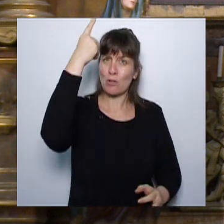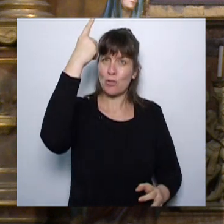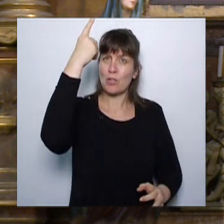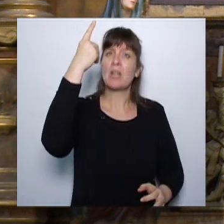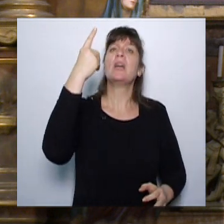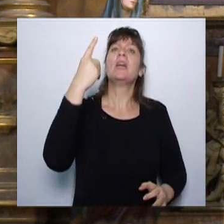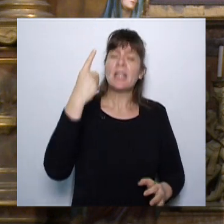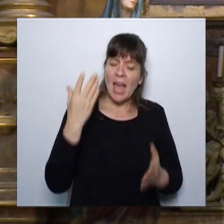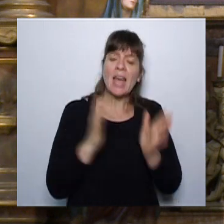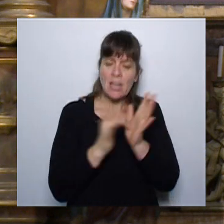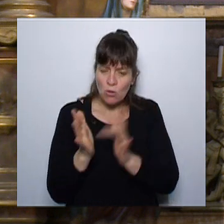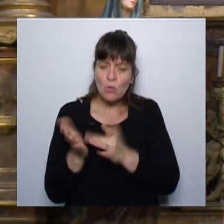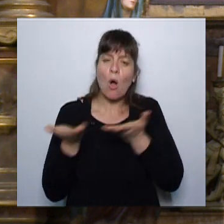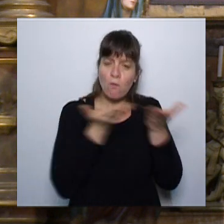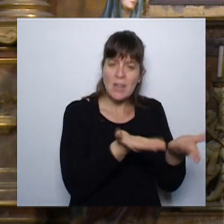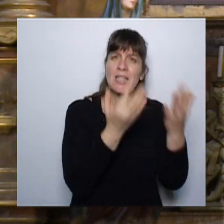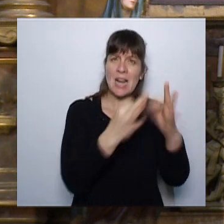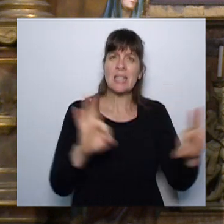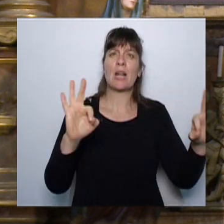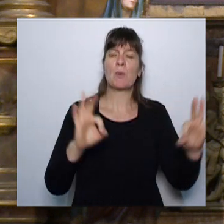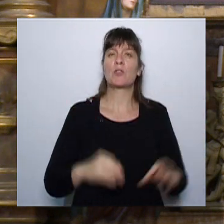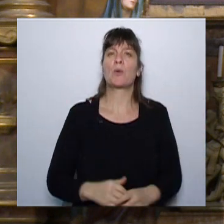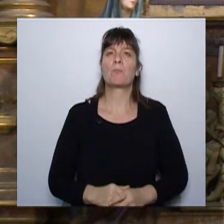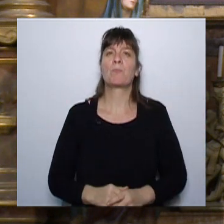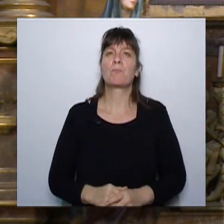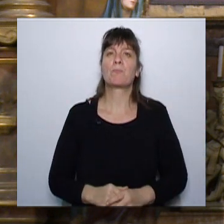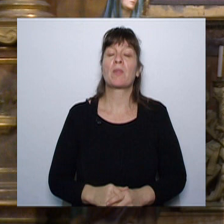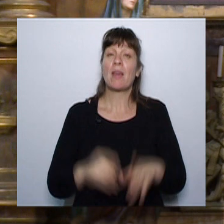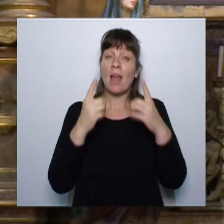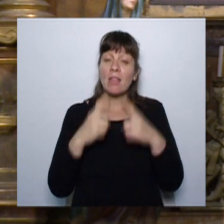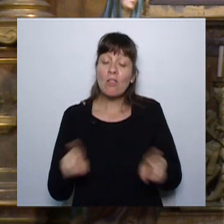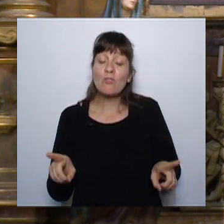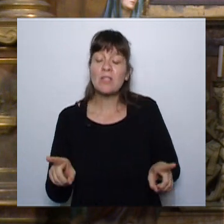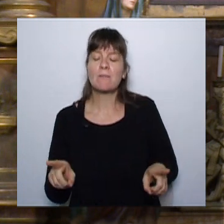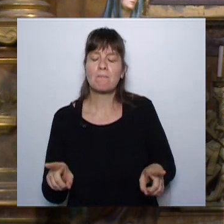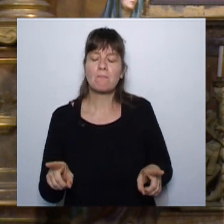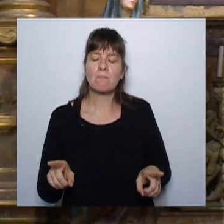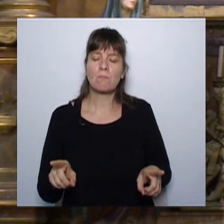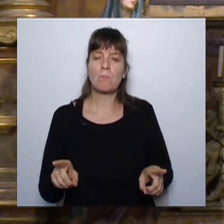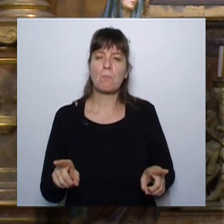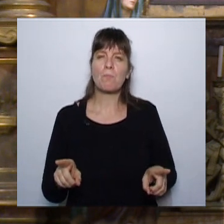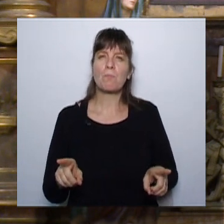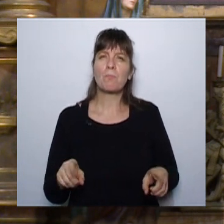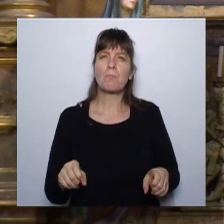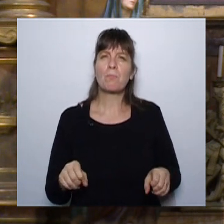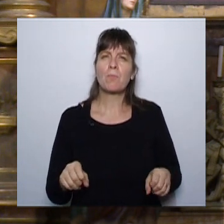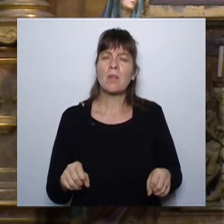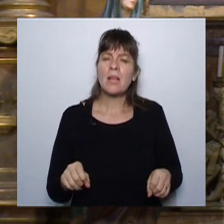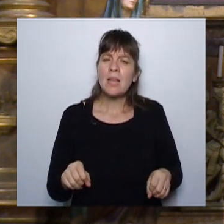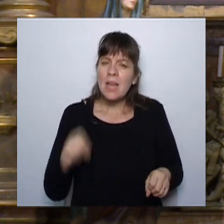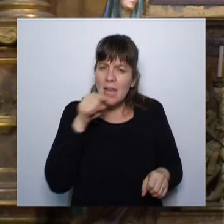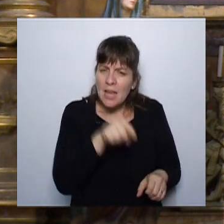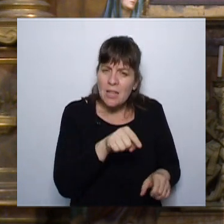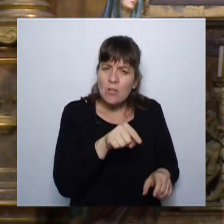ofrece a través de la salvación y entonces se